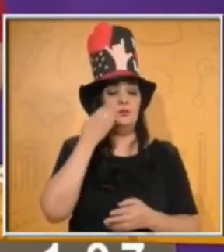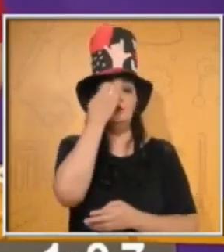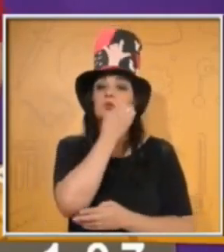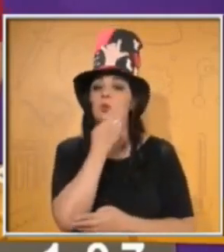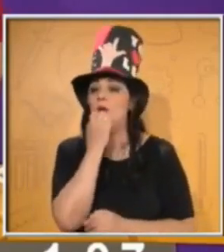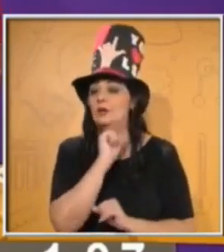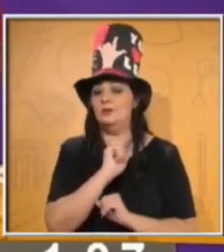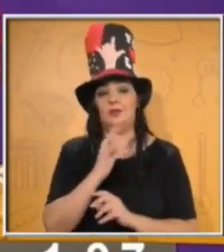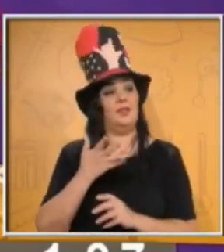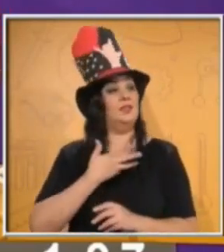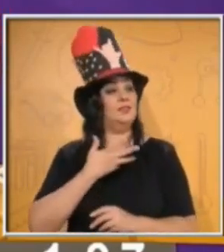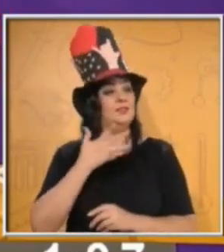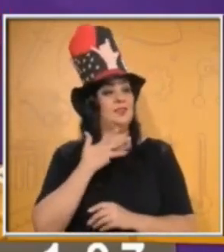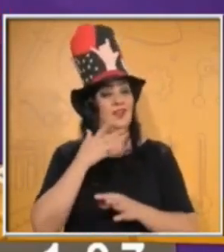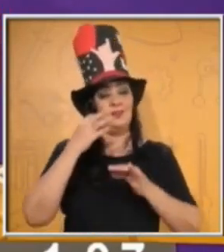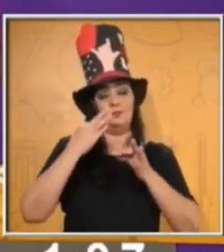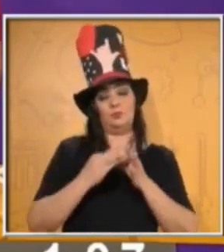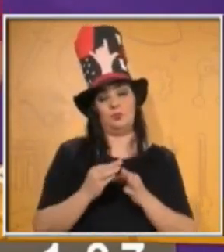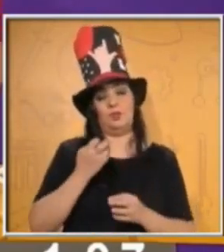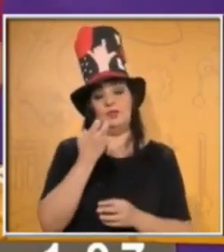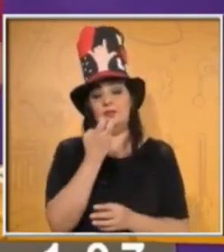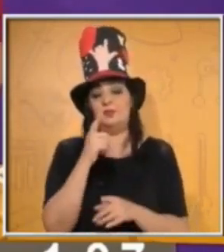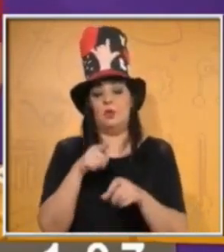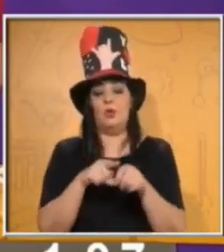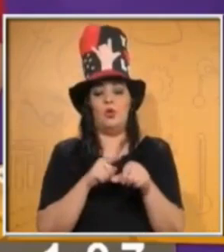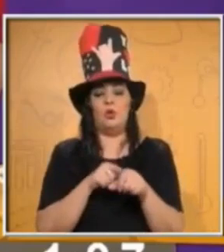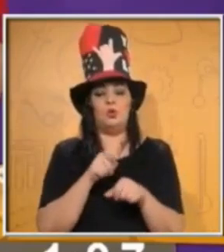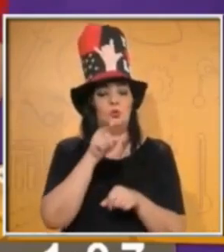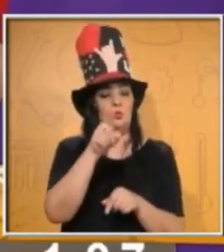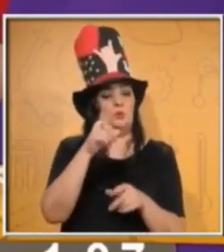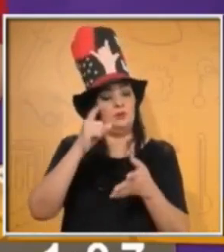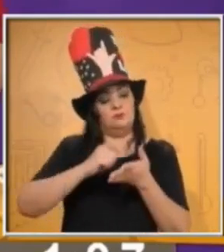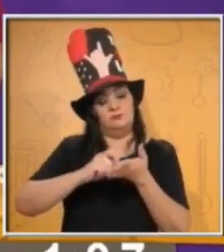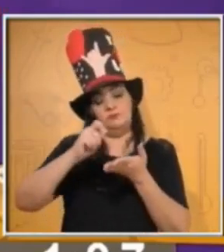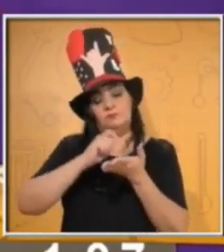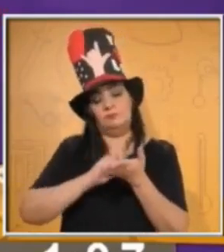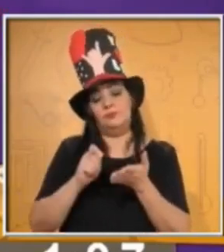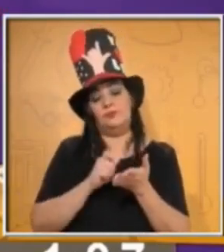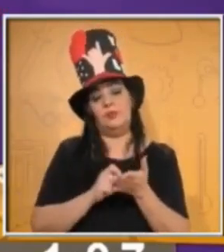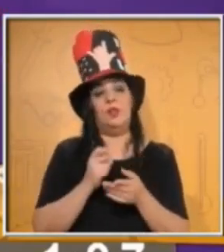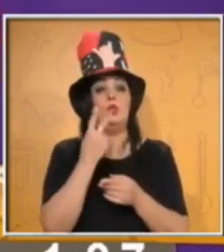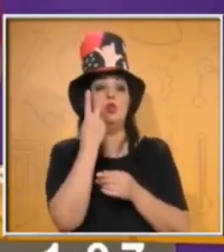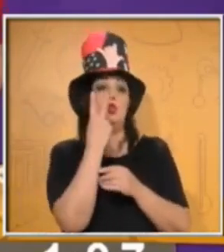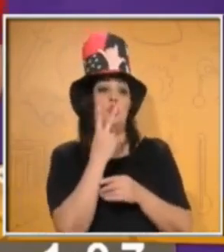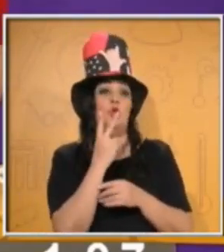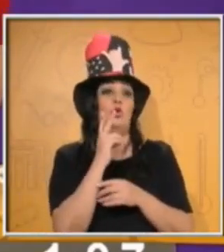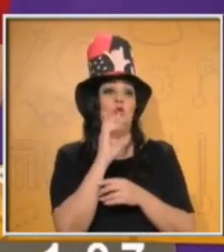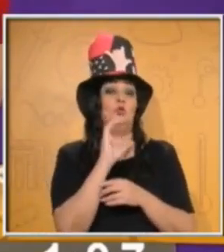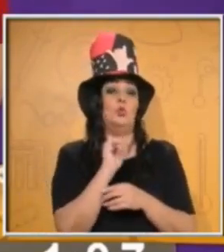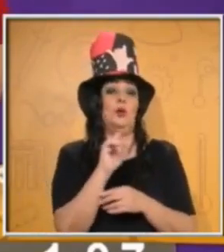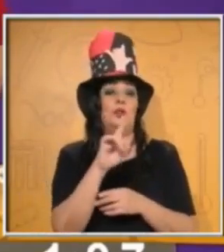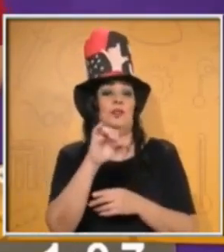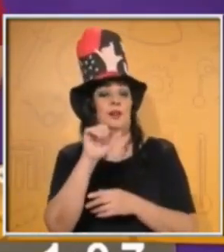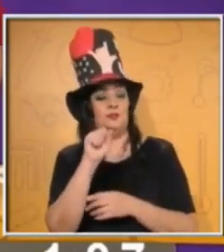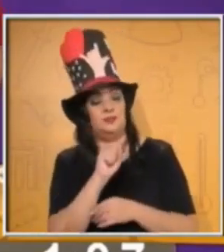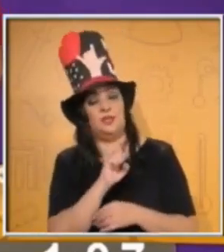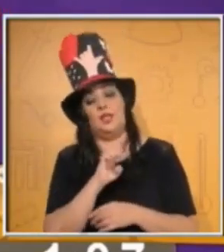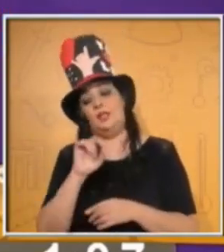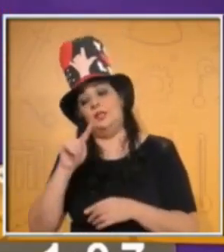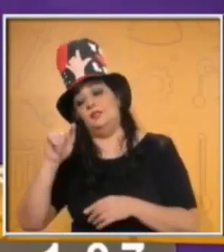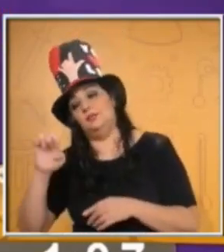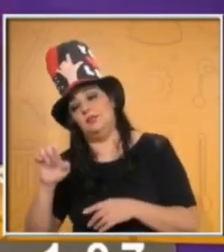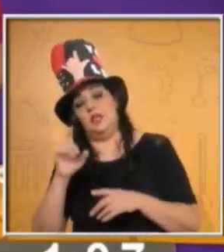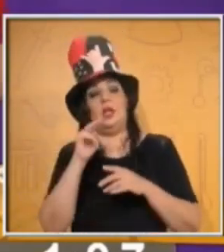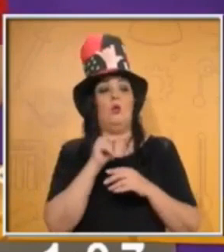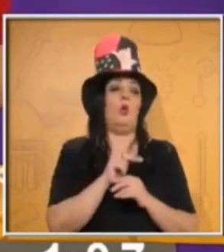ya lo tengan marcado con ese color, ustedes van a empezar a describir poco a poco 2 cuadras hacia el oeste, al este, al norte,